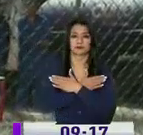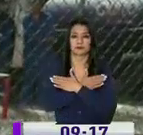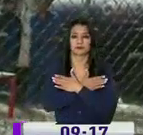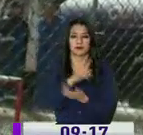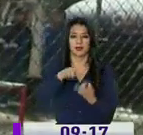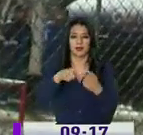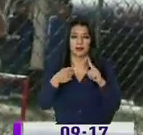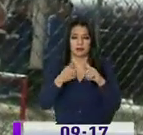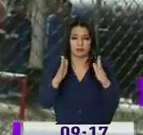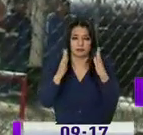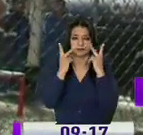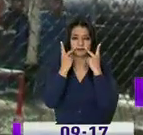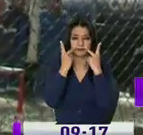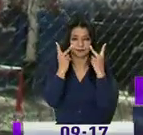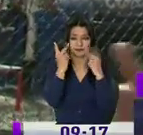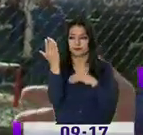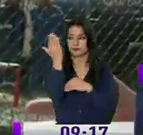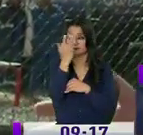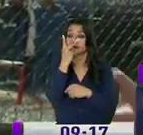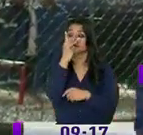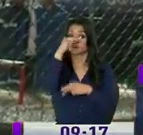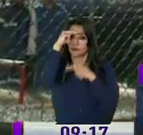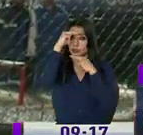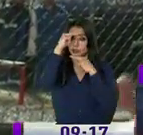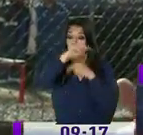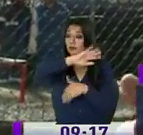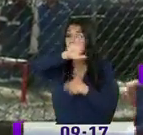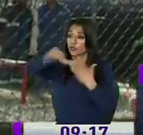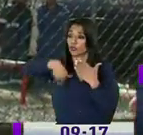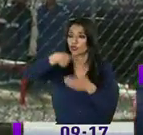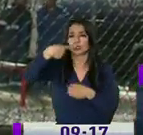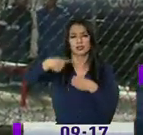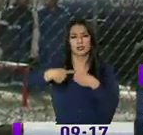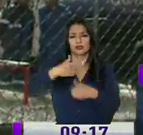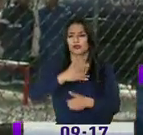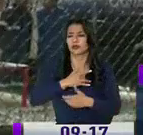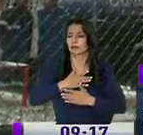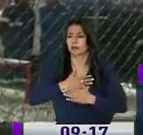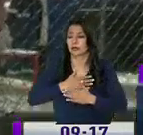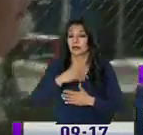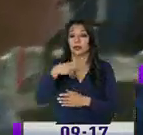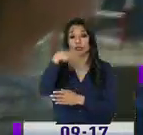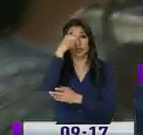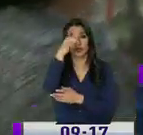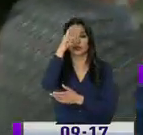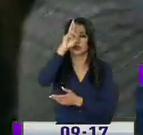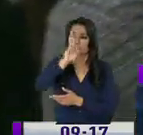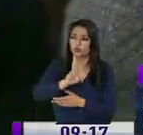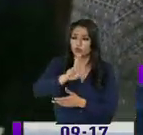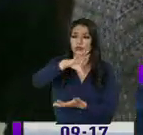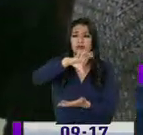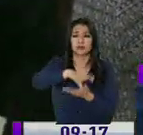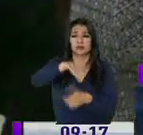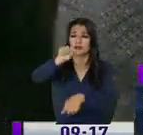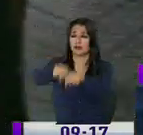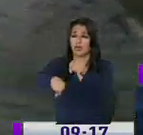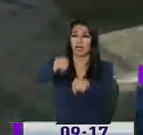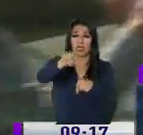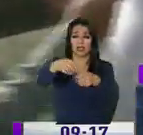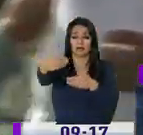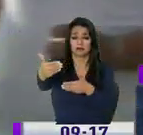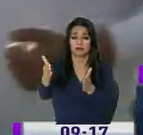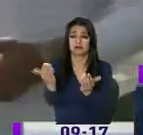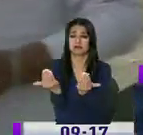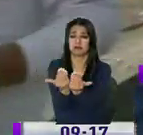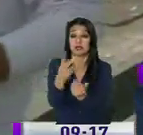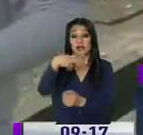nos ven. Bueno, estamos trabajando en toda la ciudad, se ha destruido lamentablemente en el norte, en el centro, en el sur. Hemos comenzado en el norte,